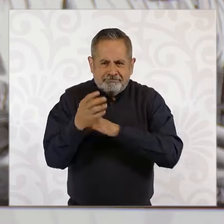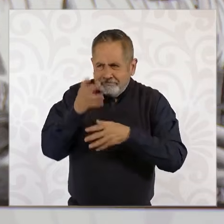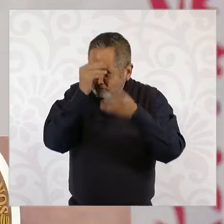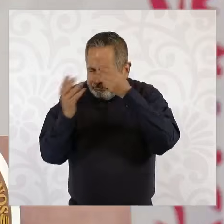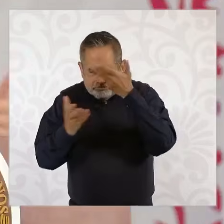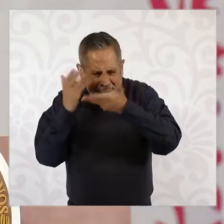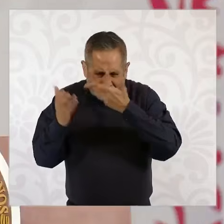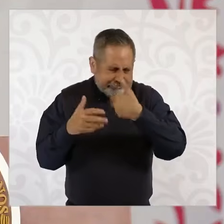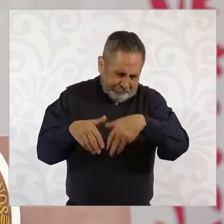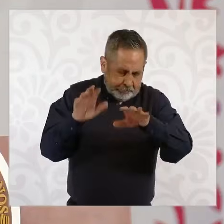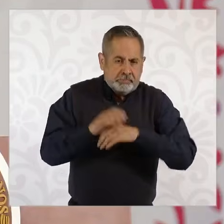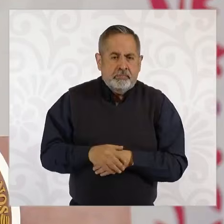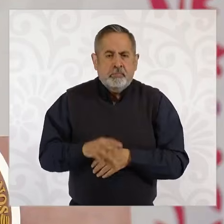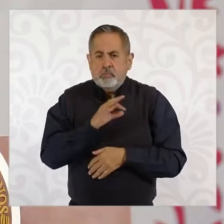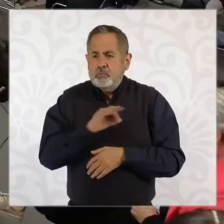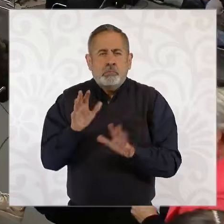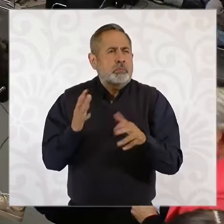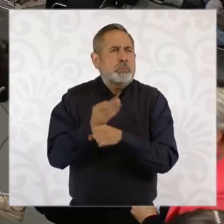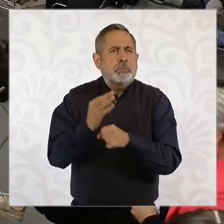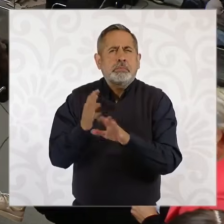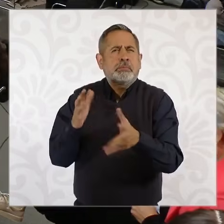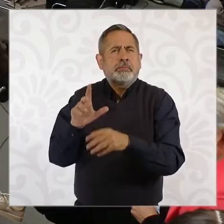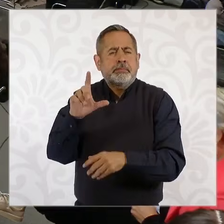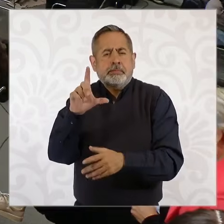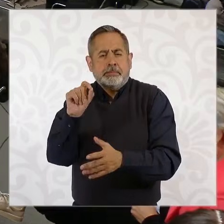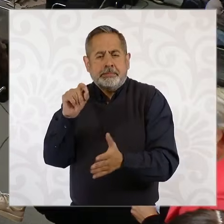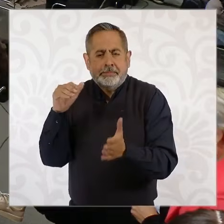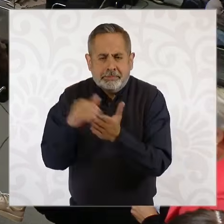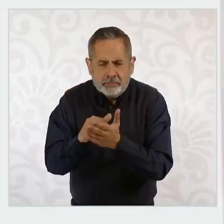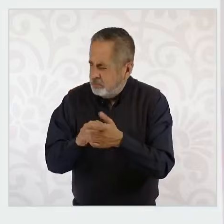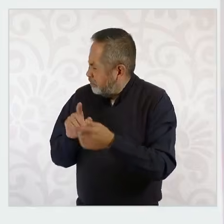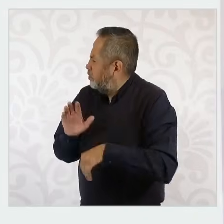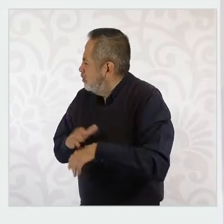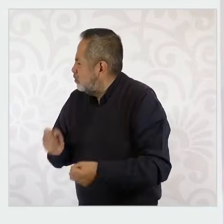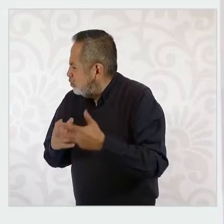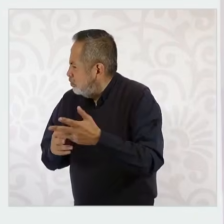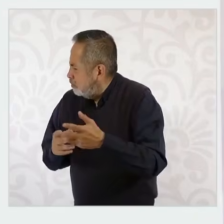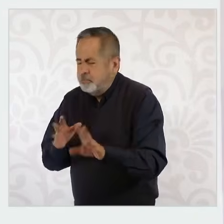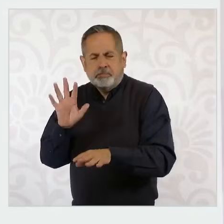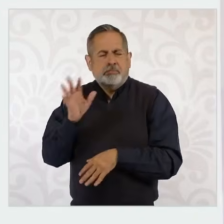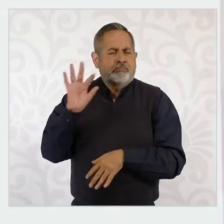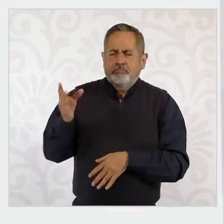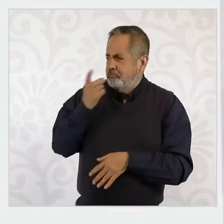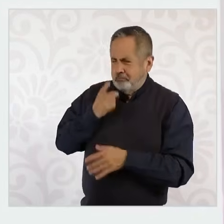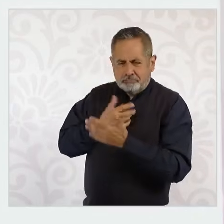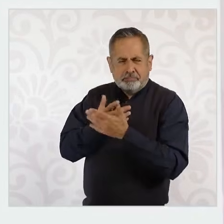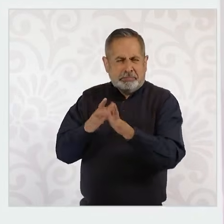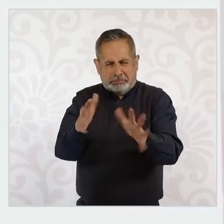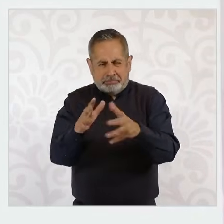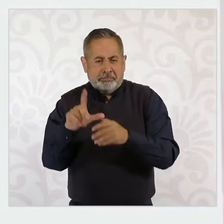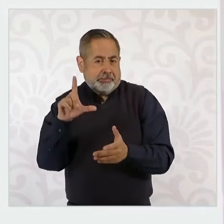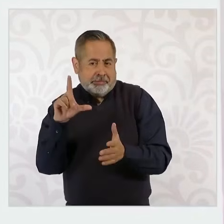Entonces hay alrededor de 20,000 jóvenes, ¿no? O más. ¿Cuántos son? A ver si Pepe Merino nos dice. Son alrededor